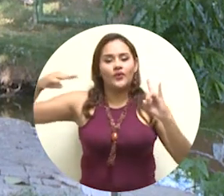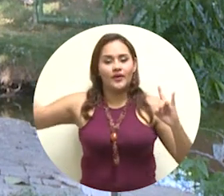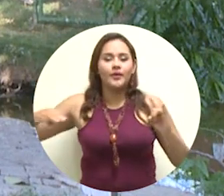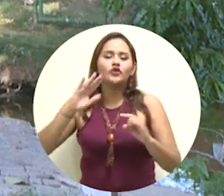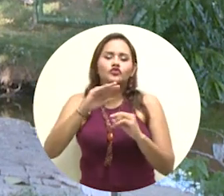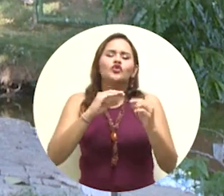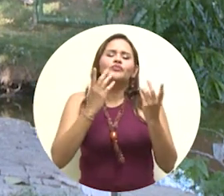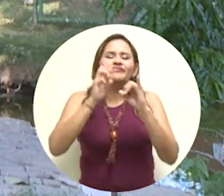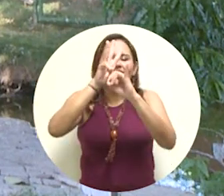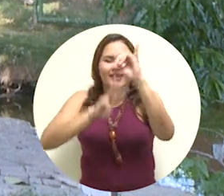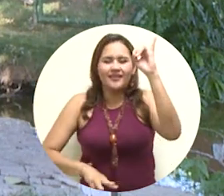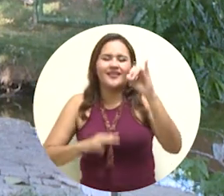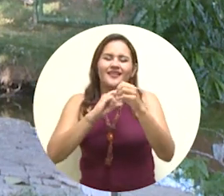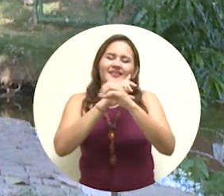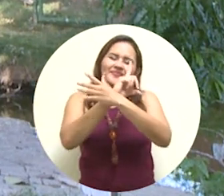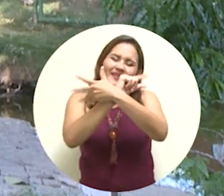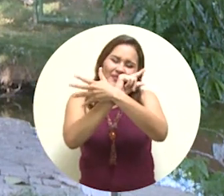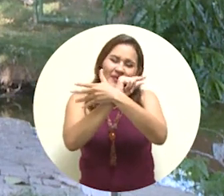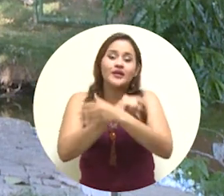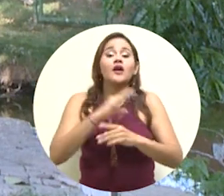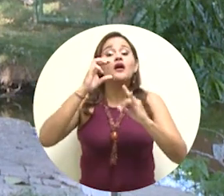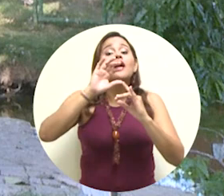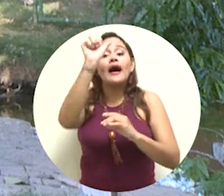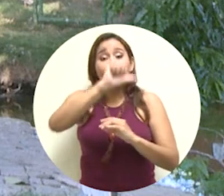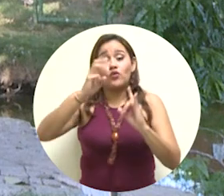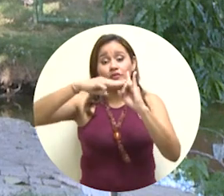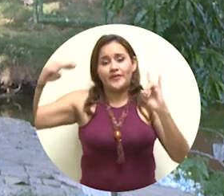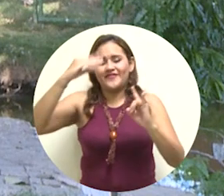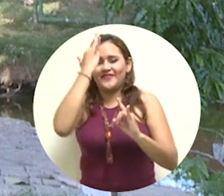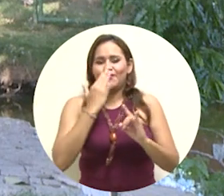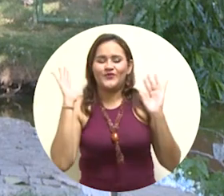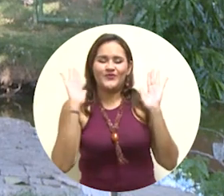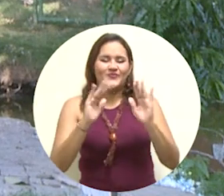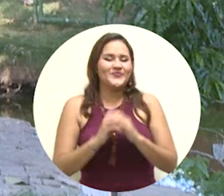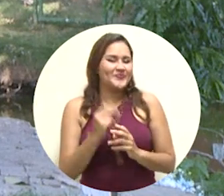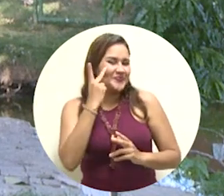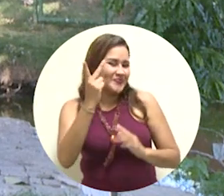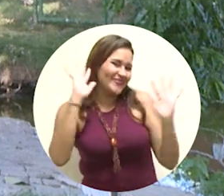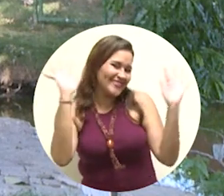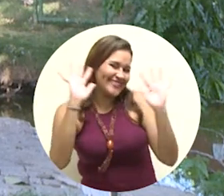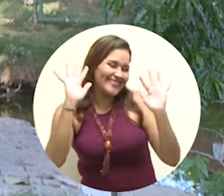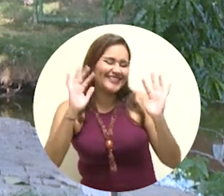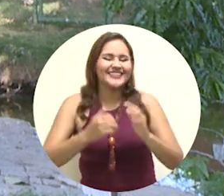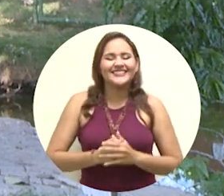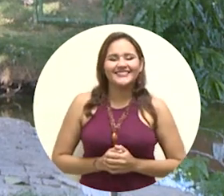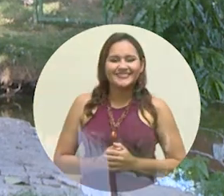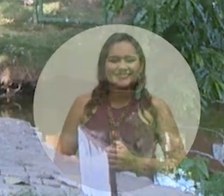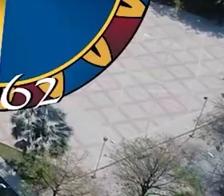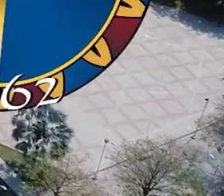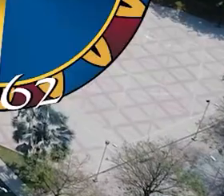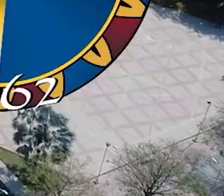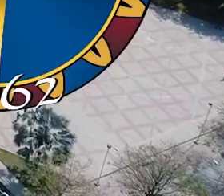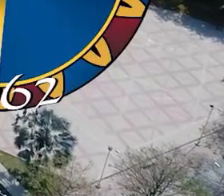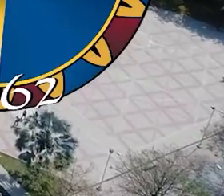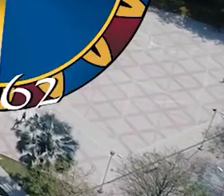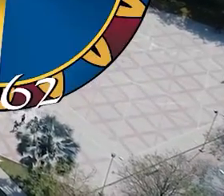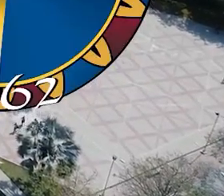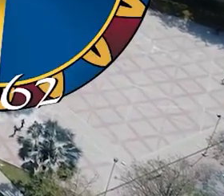sociales, @unimagdalena para Instagram y Twitter y @universidaddelmagdalena en Facebook. Hasta la próxima.